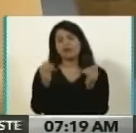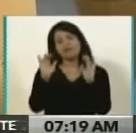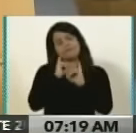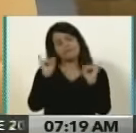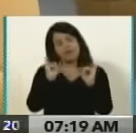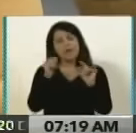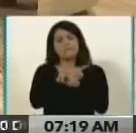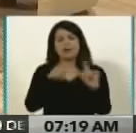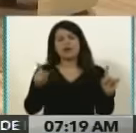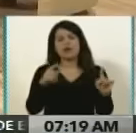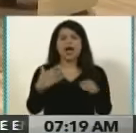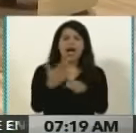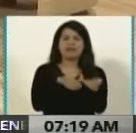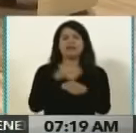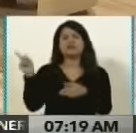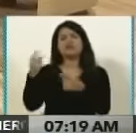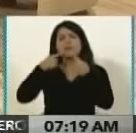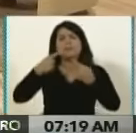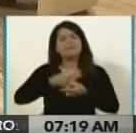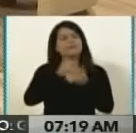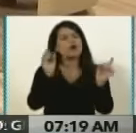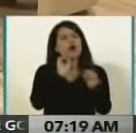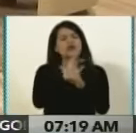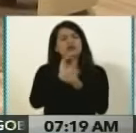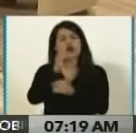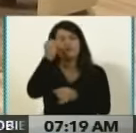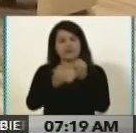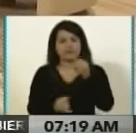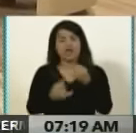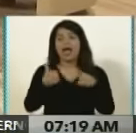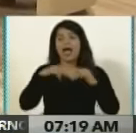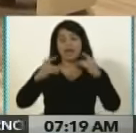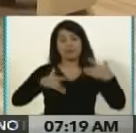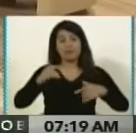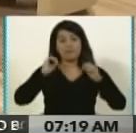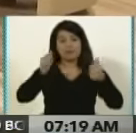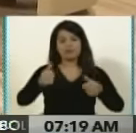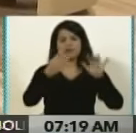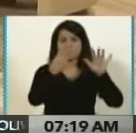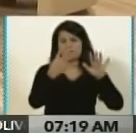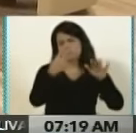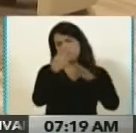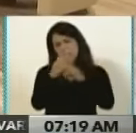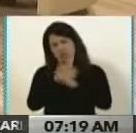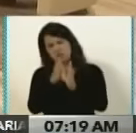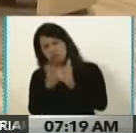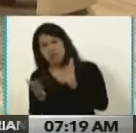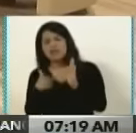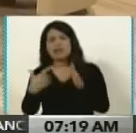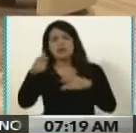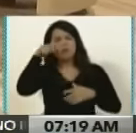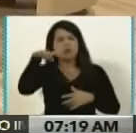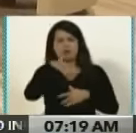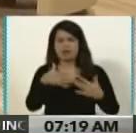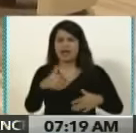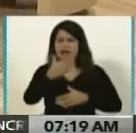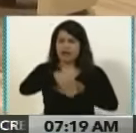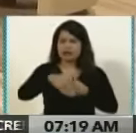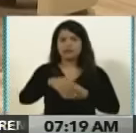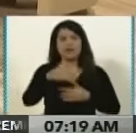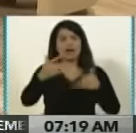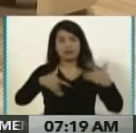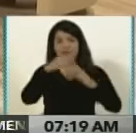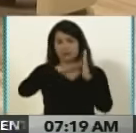pero quisiera ese mensaje final. Las actividades comienzan a partir de las 9:30 de la mañana, ya el pueblo está activado en la calle, ya la programación especial de Fabricio